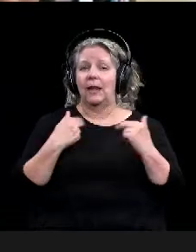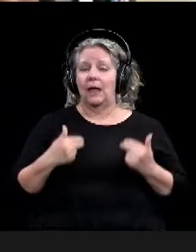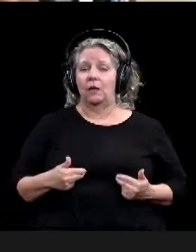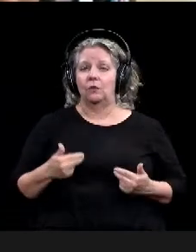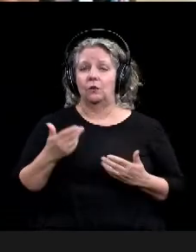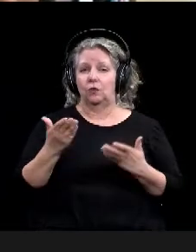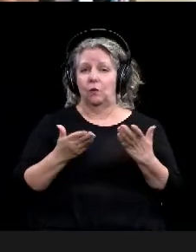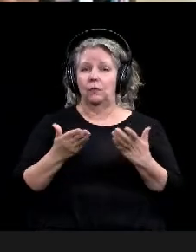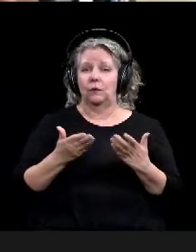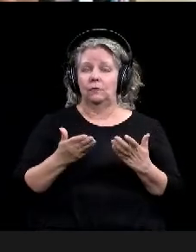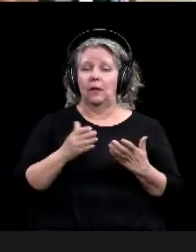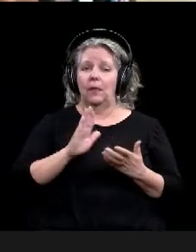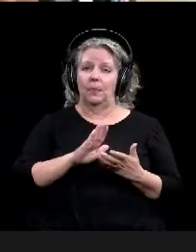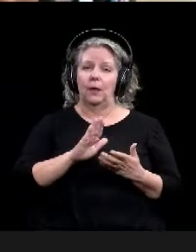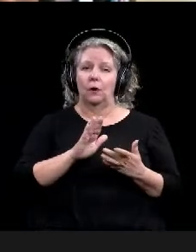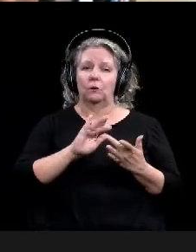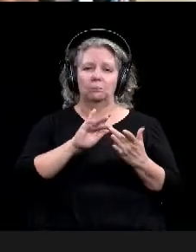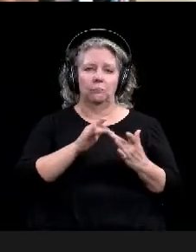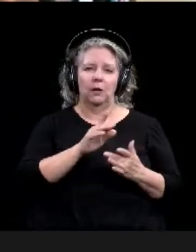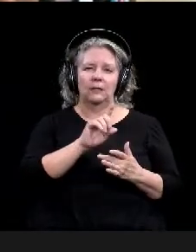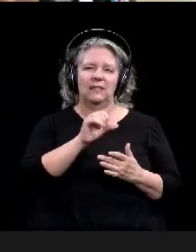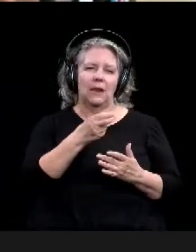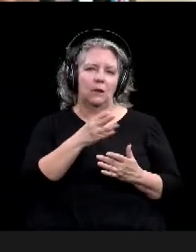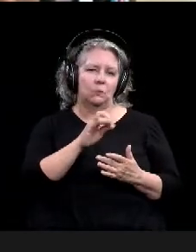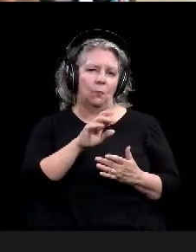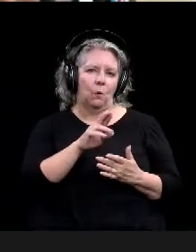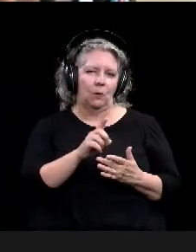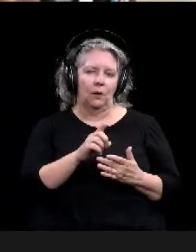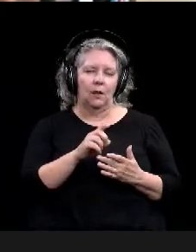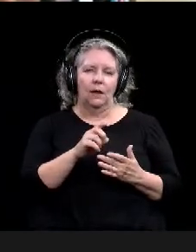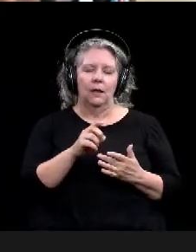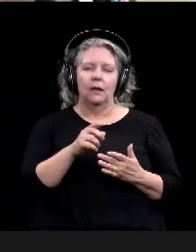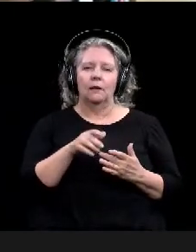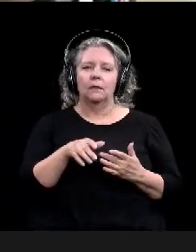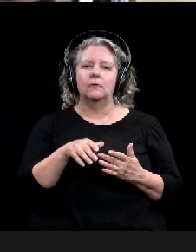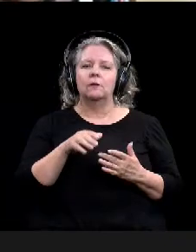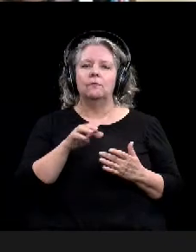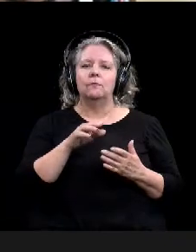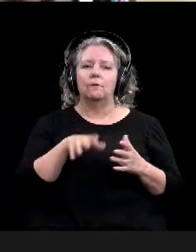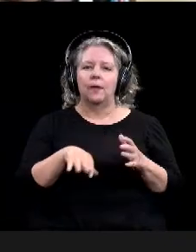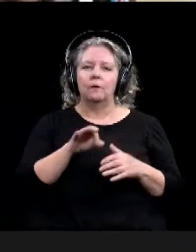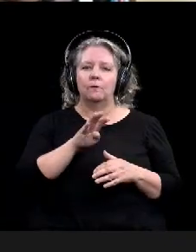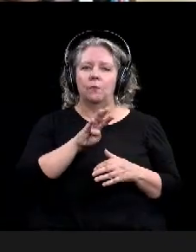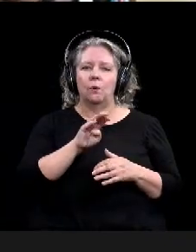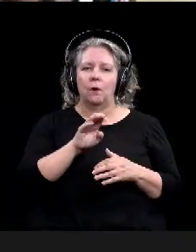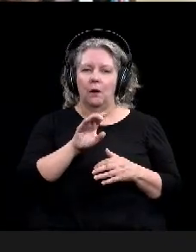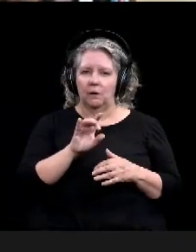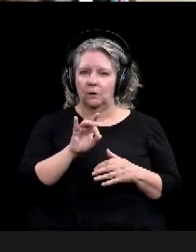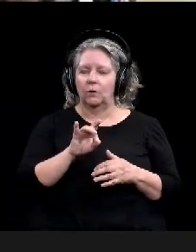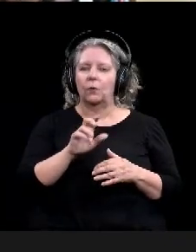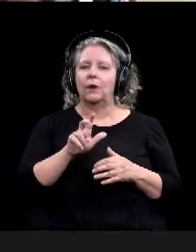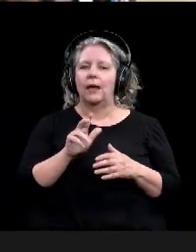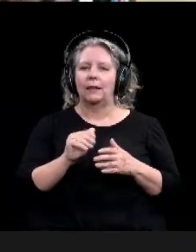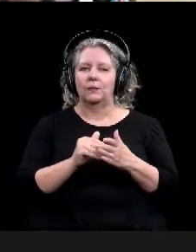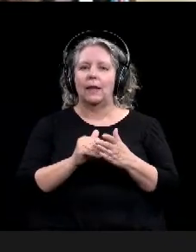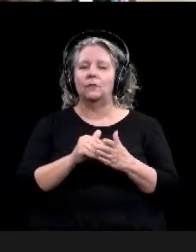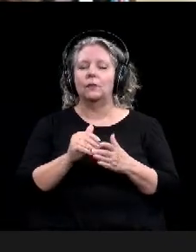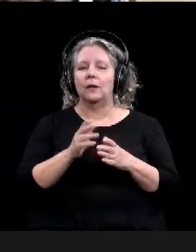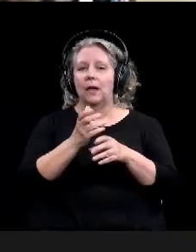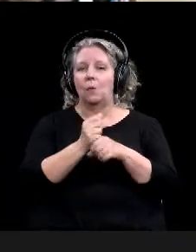43 mil personas han recibido una dosis de y 26